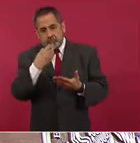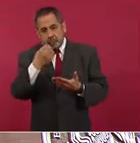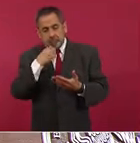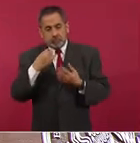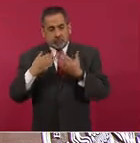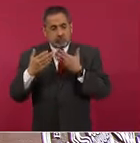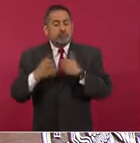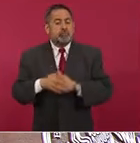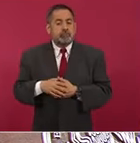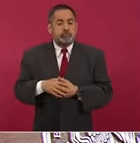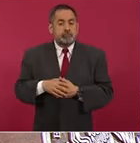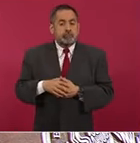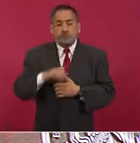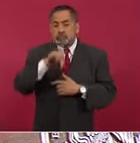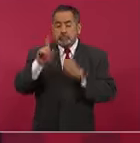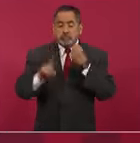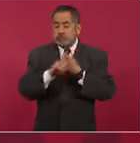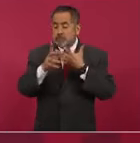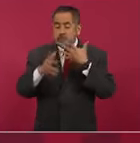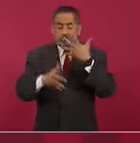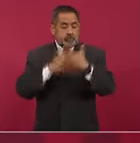Y cuando se dio el golpe,